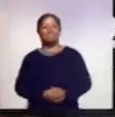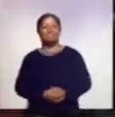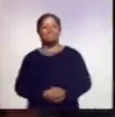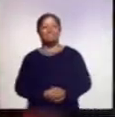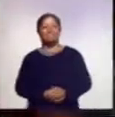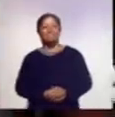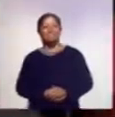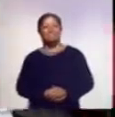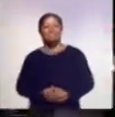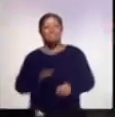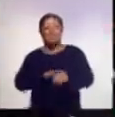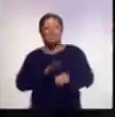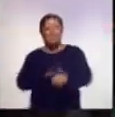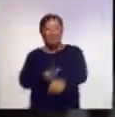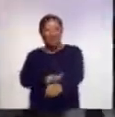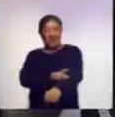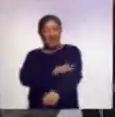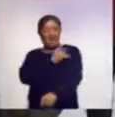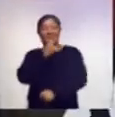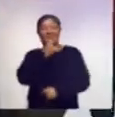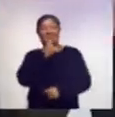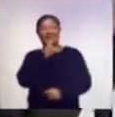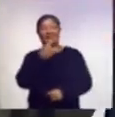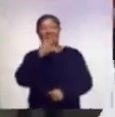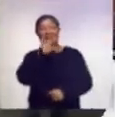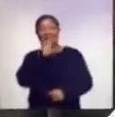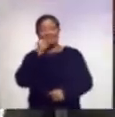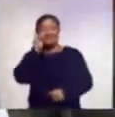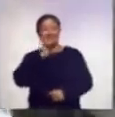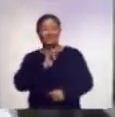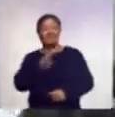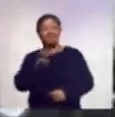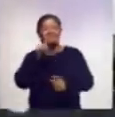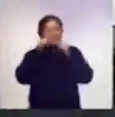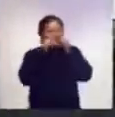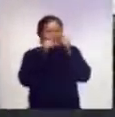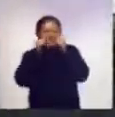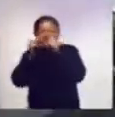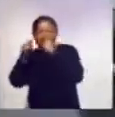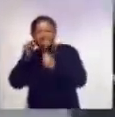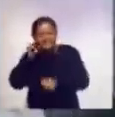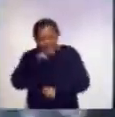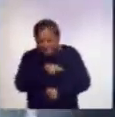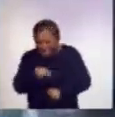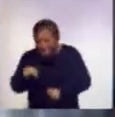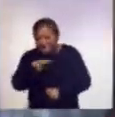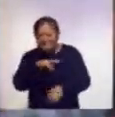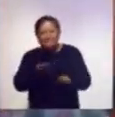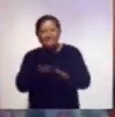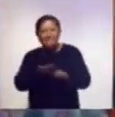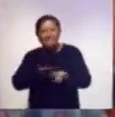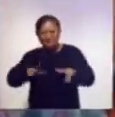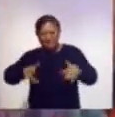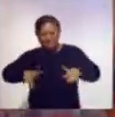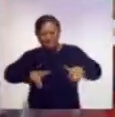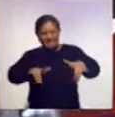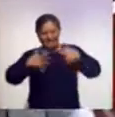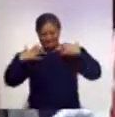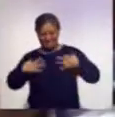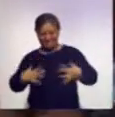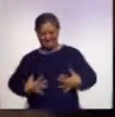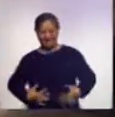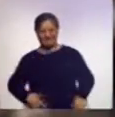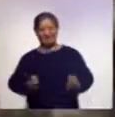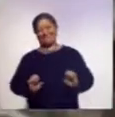Los más emocionados sin duda fueron niños y niñas, quienes atentos en primera fila observaron el recorrido de las marionetas vestidas con sus